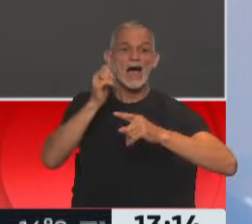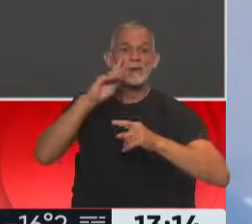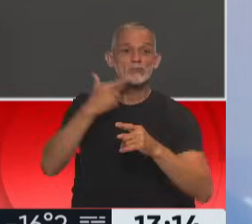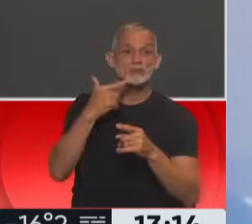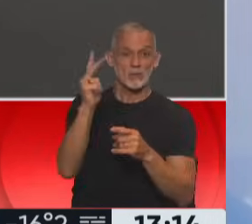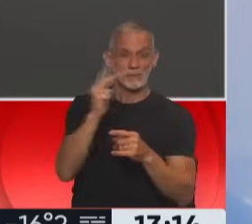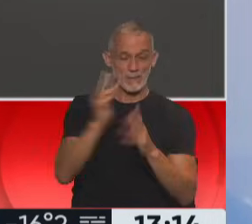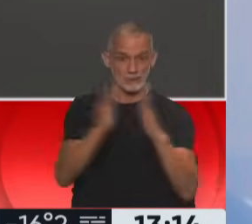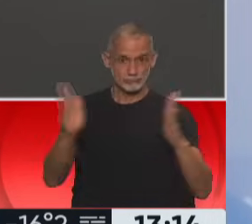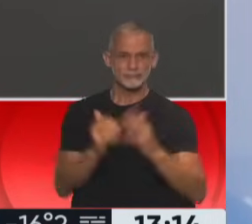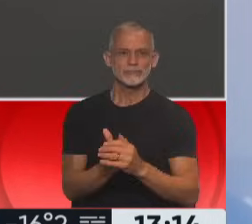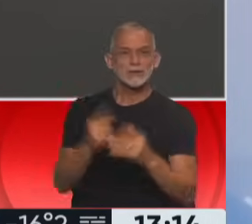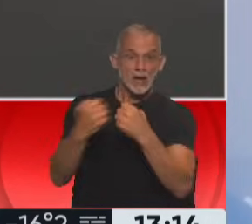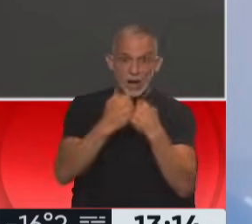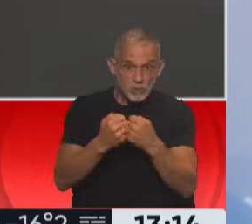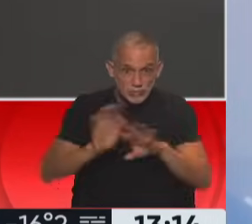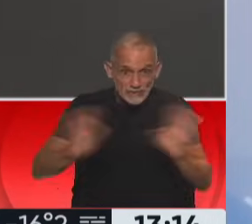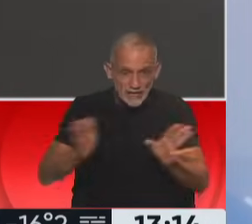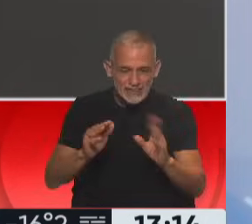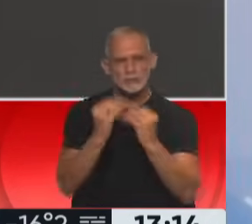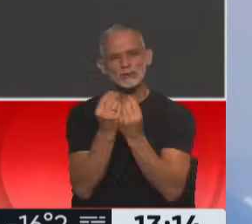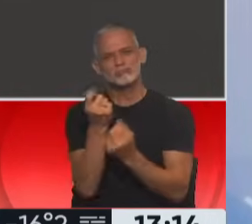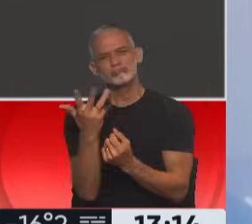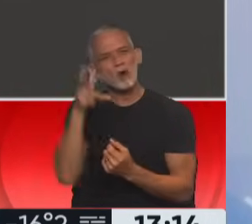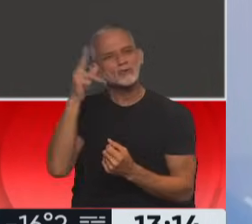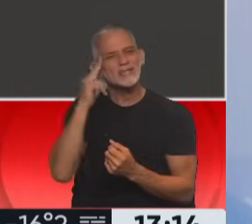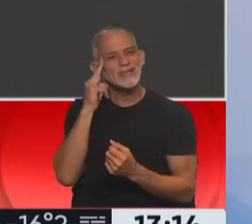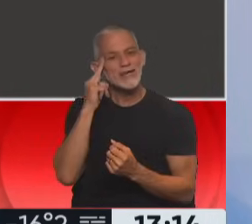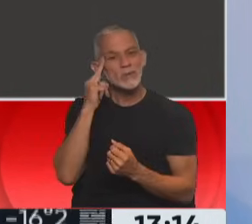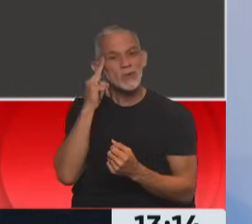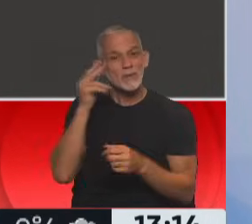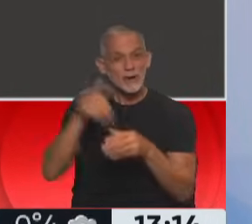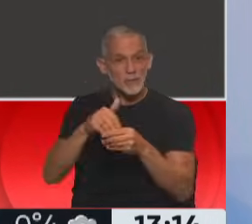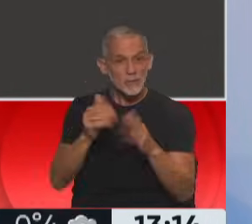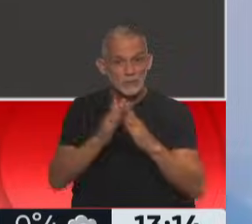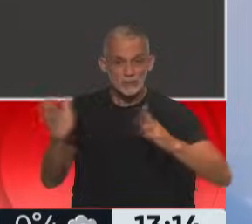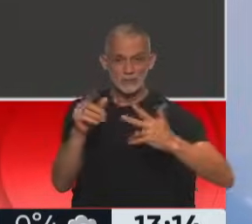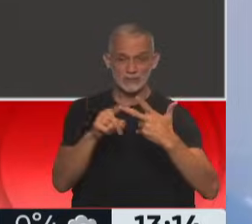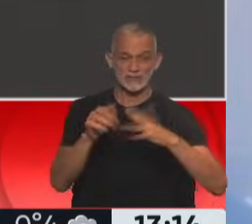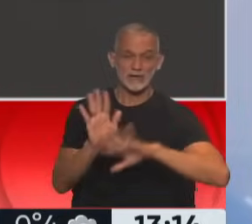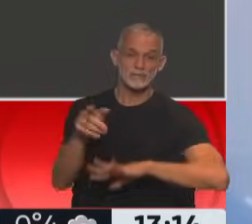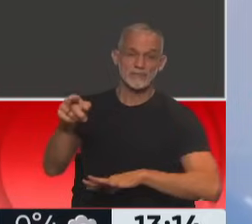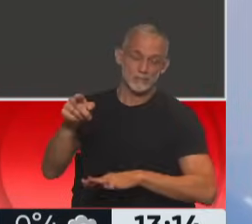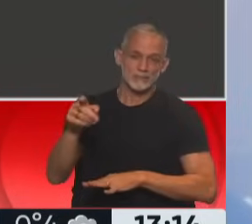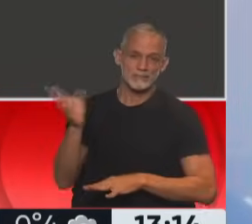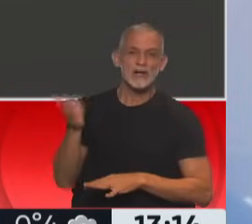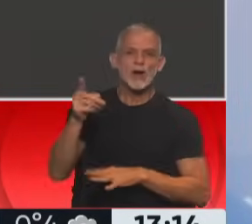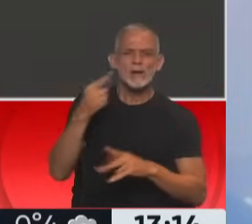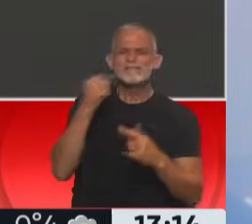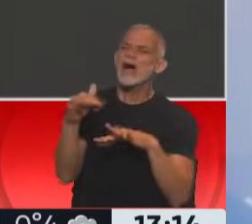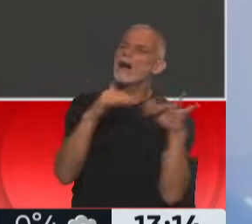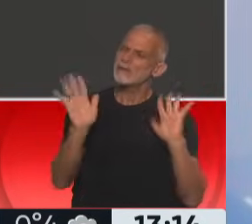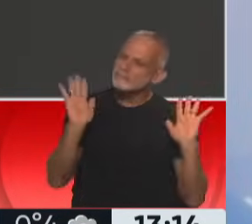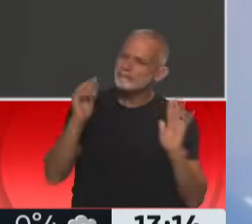purpurados llegaron a un acuerdo y con 89 votos hay un sucesor del Papa Francisco. Vamos a entrar ahora en el terreno de las especulaciones,